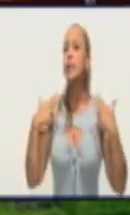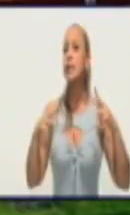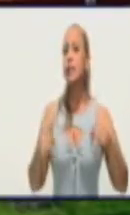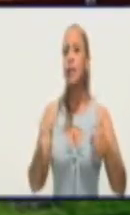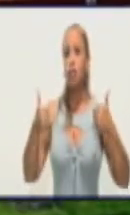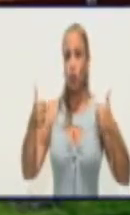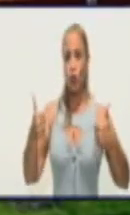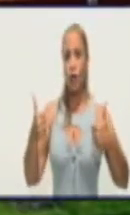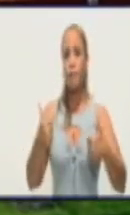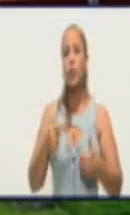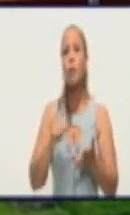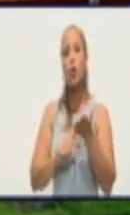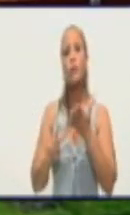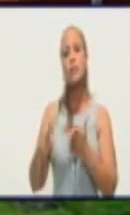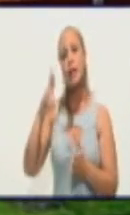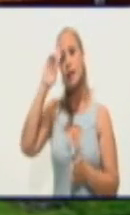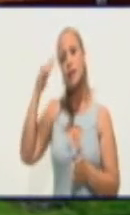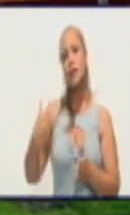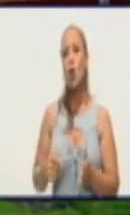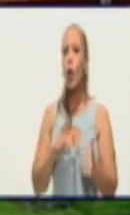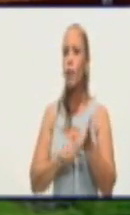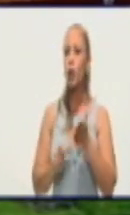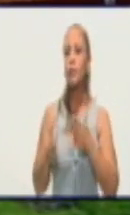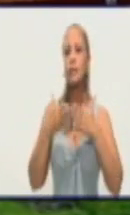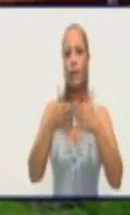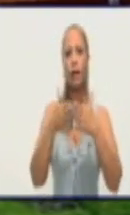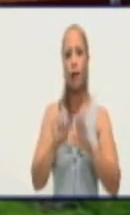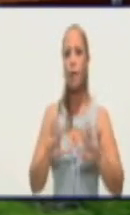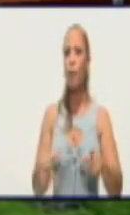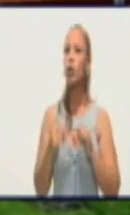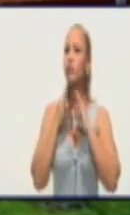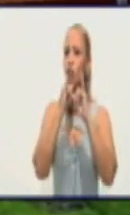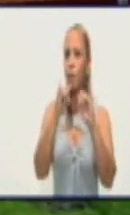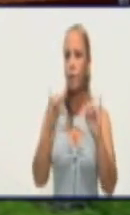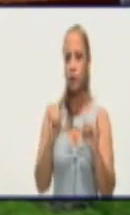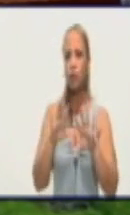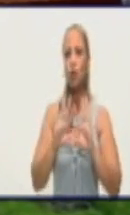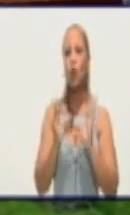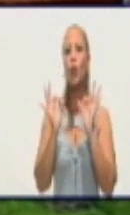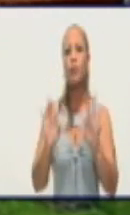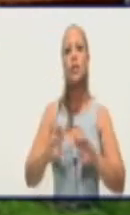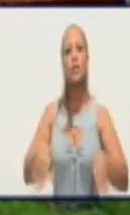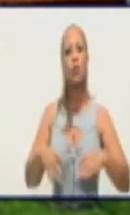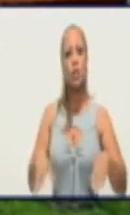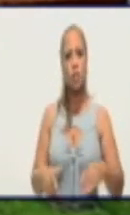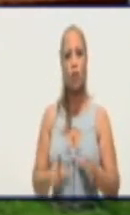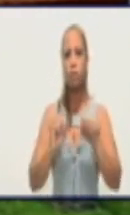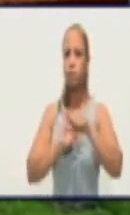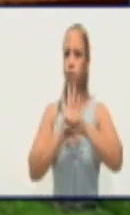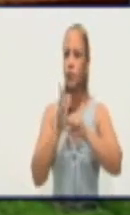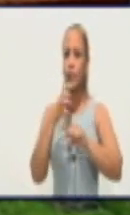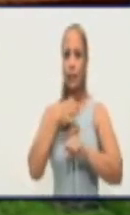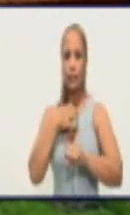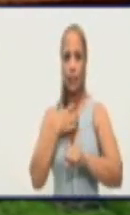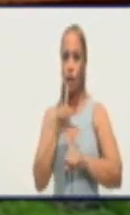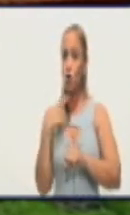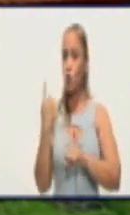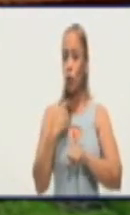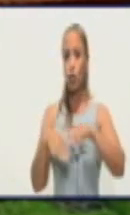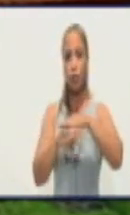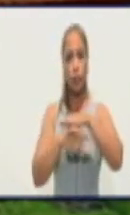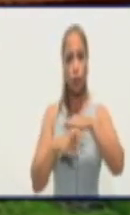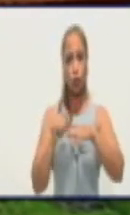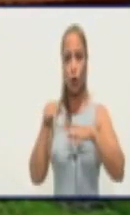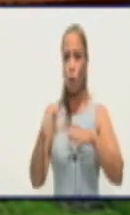de salud en nuestra provincia de Granma, por estas aclaraciones precisas sobre la situación epidemiológica que tiene nuestro territorio, muy compleja,